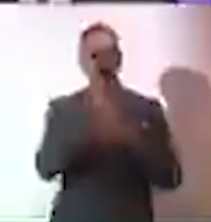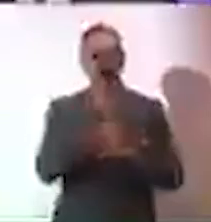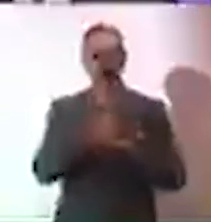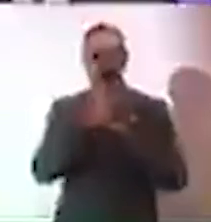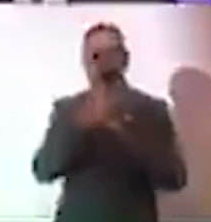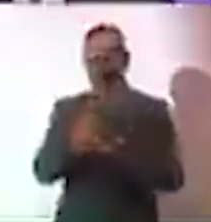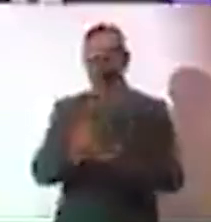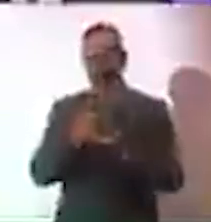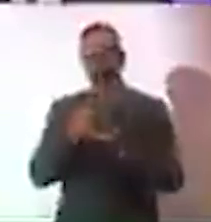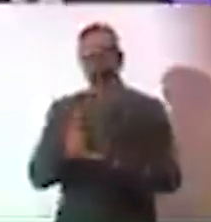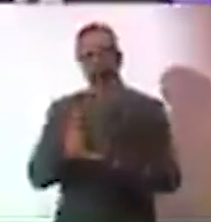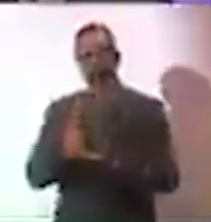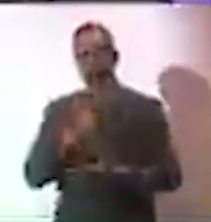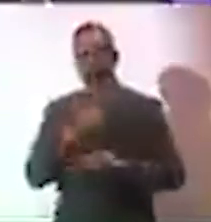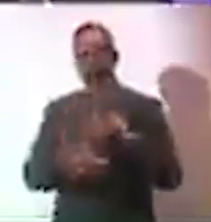del Estado,